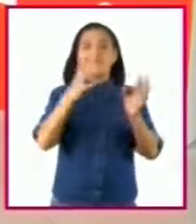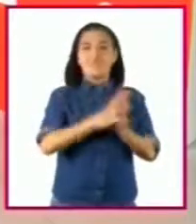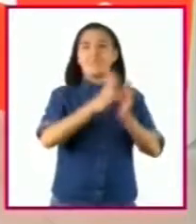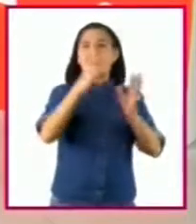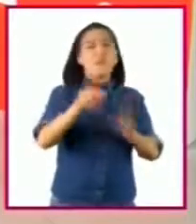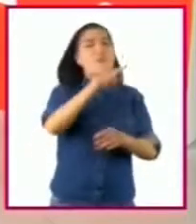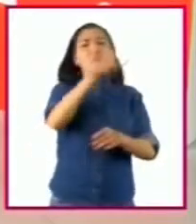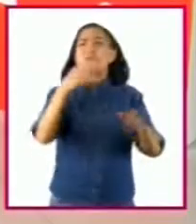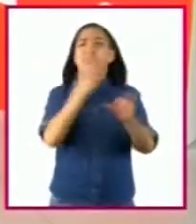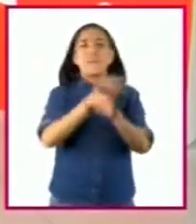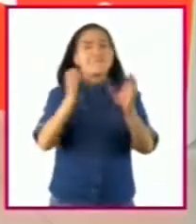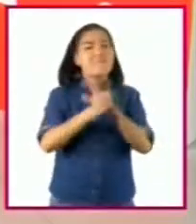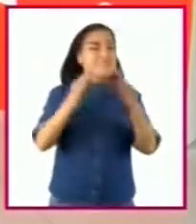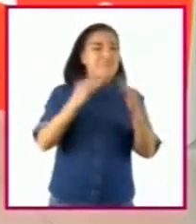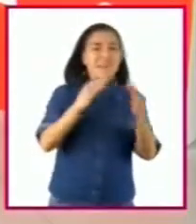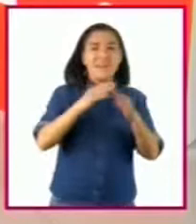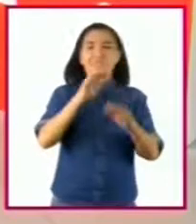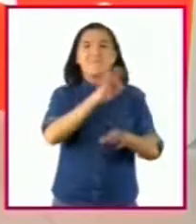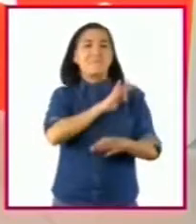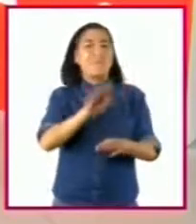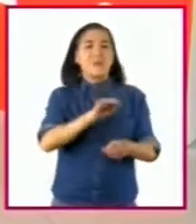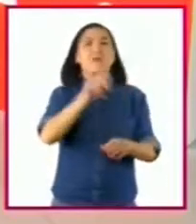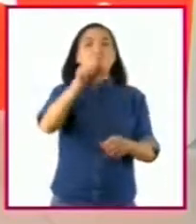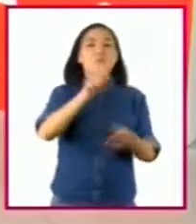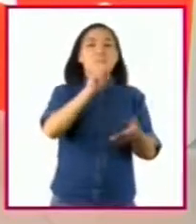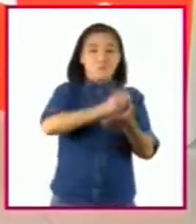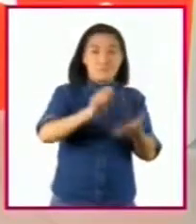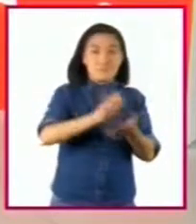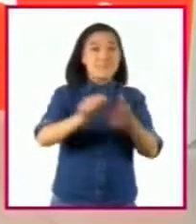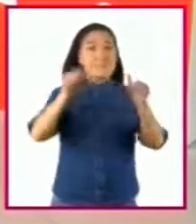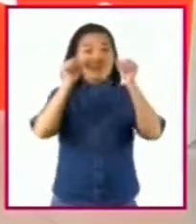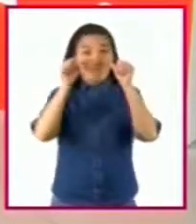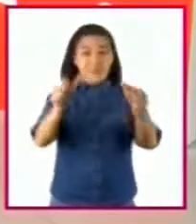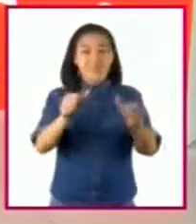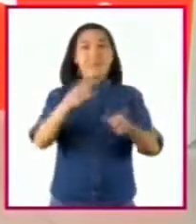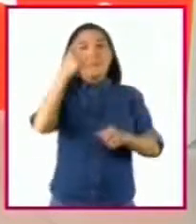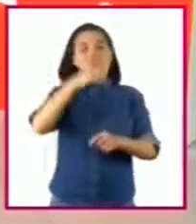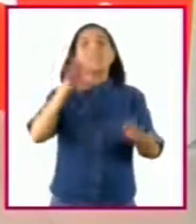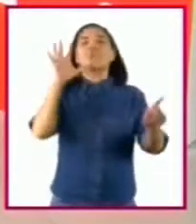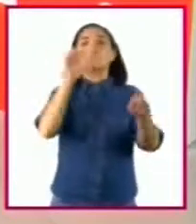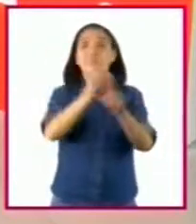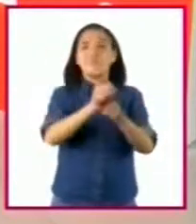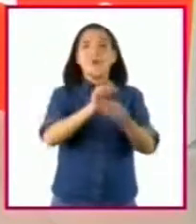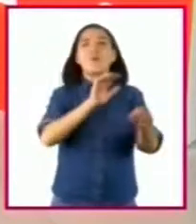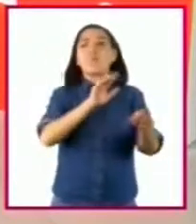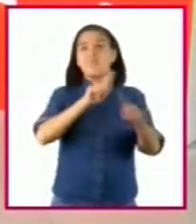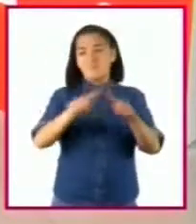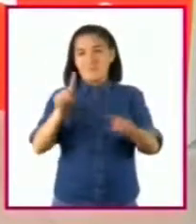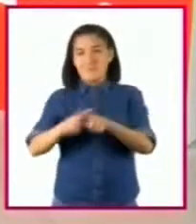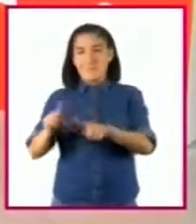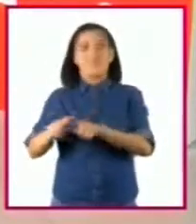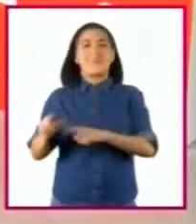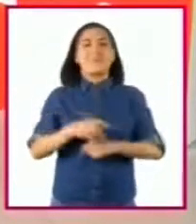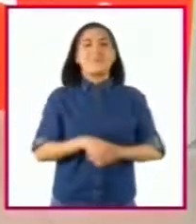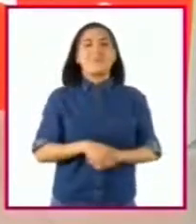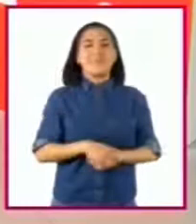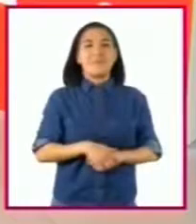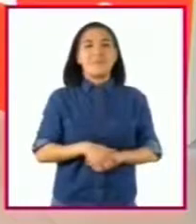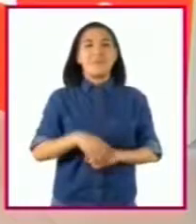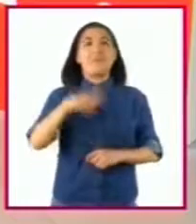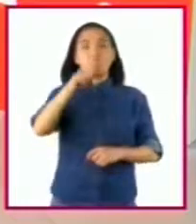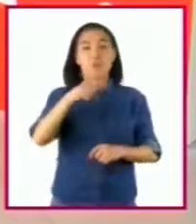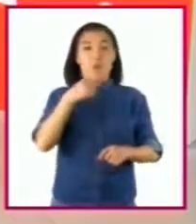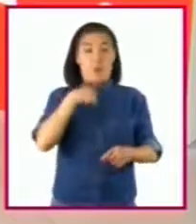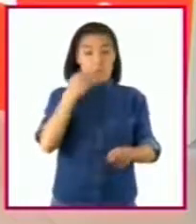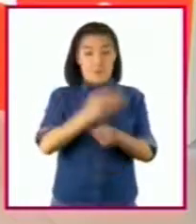tengan a la mano. Tomen nota y continúen atentas y atentos para captar todos los detalles. Nosotros utilizaremos